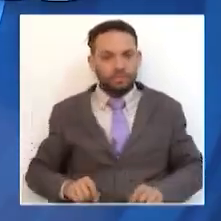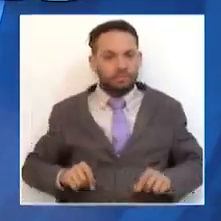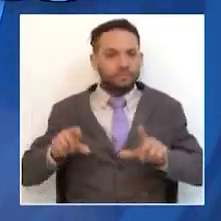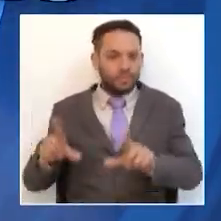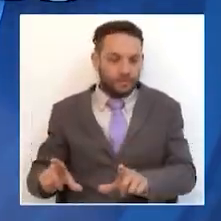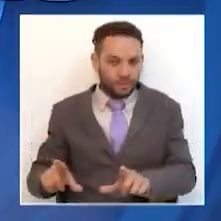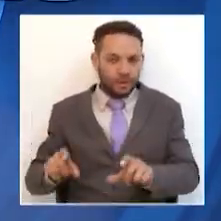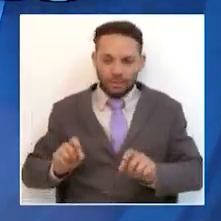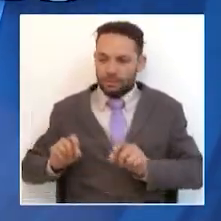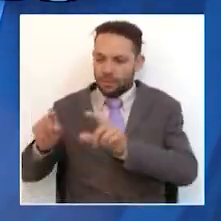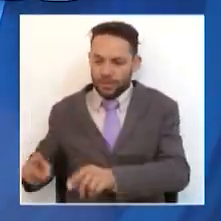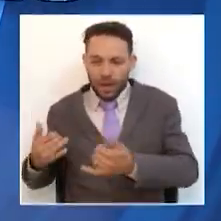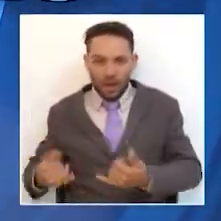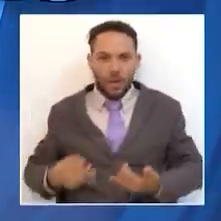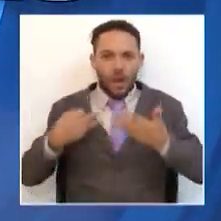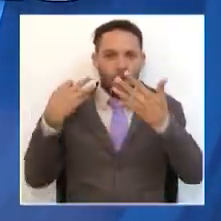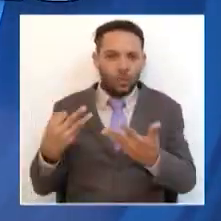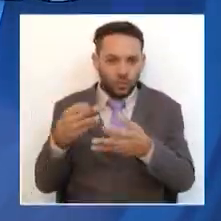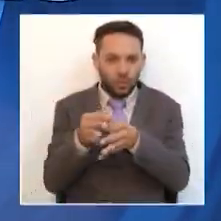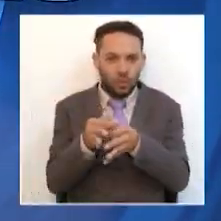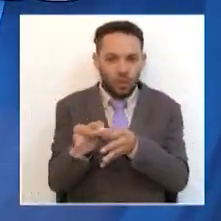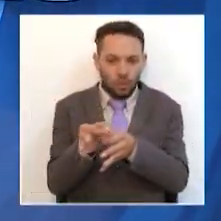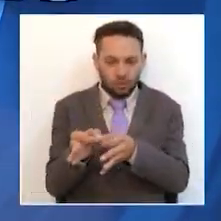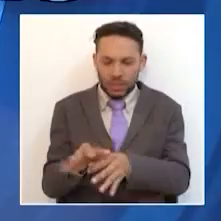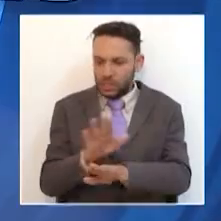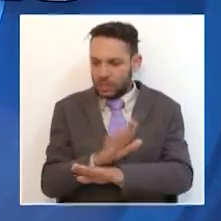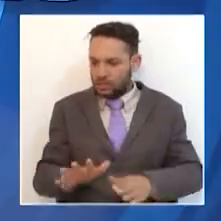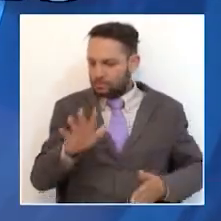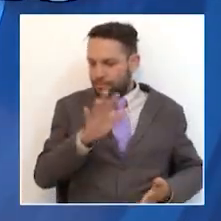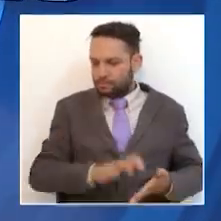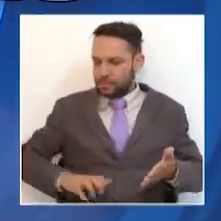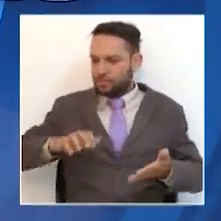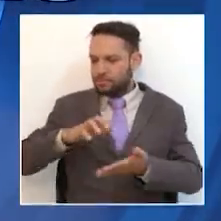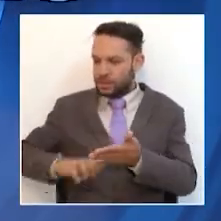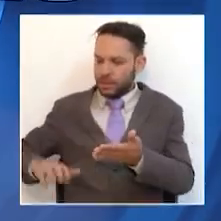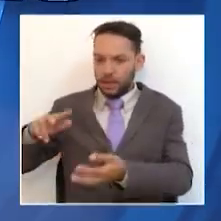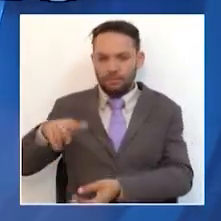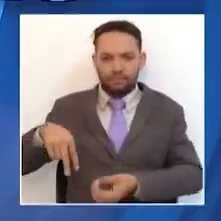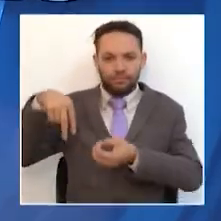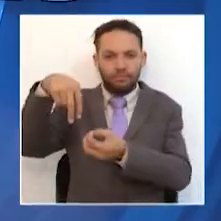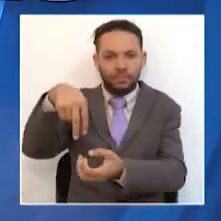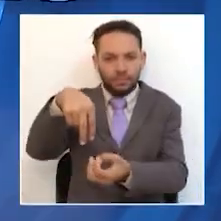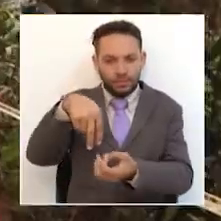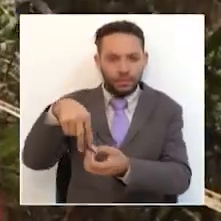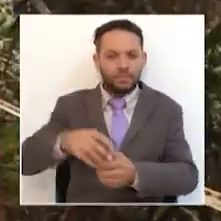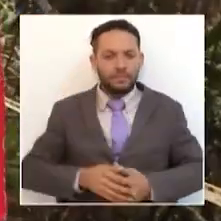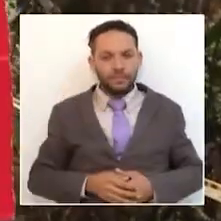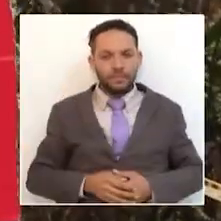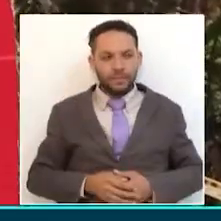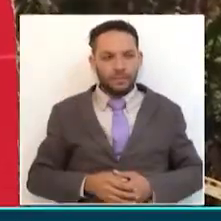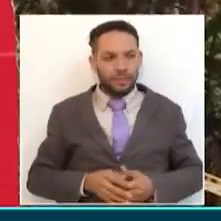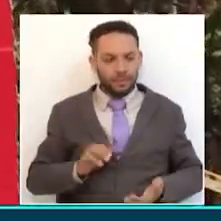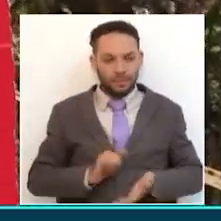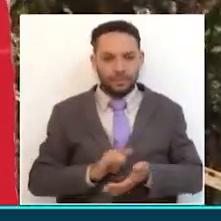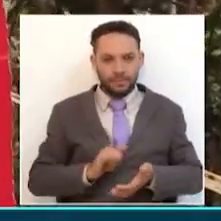son 8 las poblaciones que han logrado erradicar efectivamente estos artefactos explosivos en el departamento. Para el